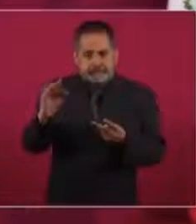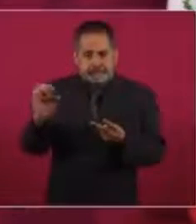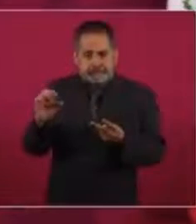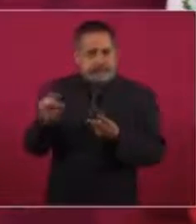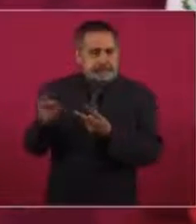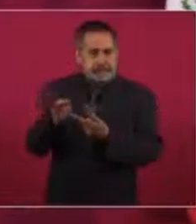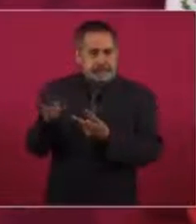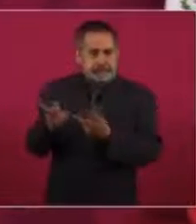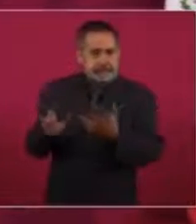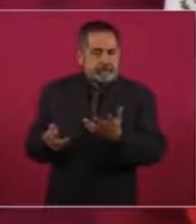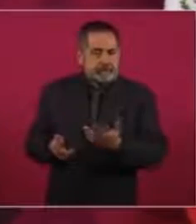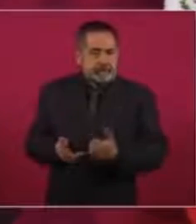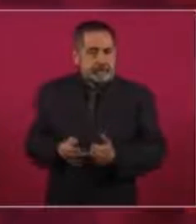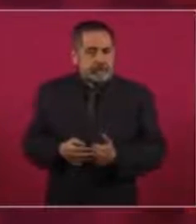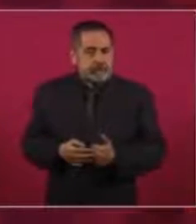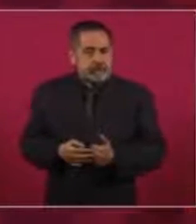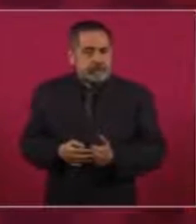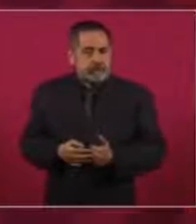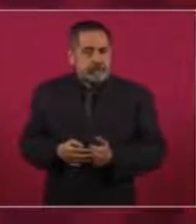no